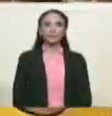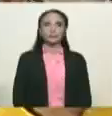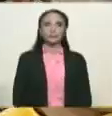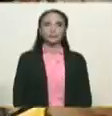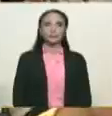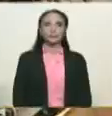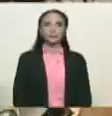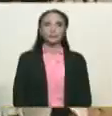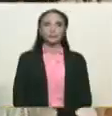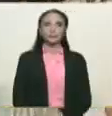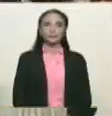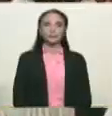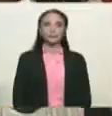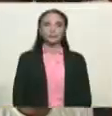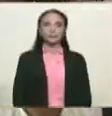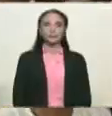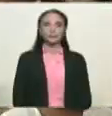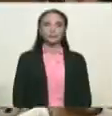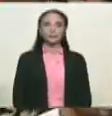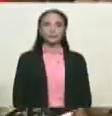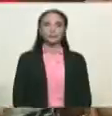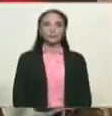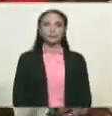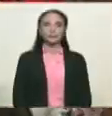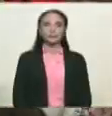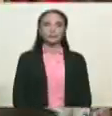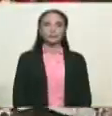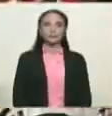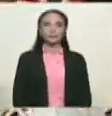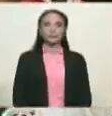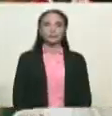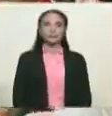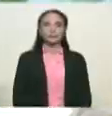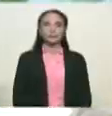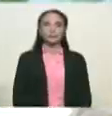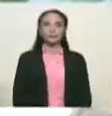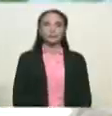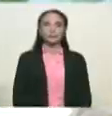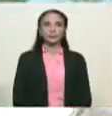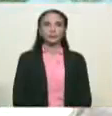Ese es lo que a nosotros nos mueve, el amor por la patria,